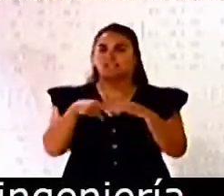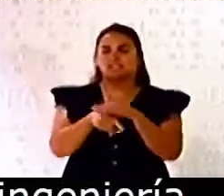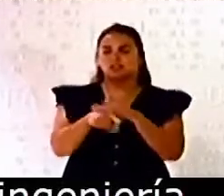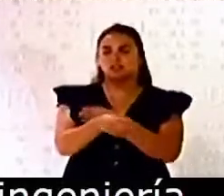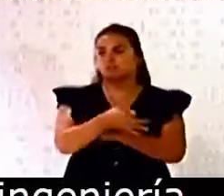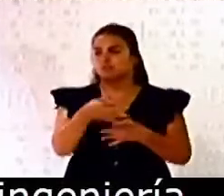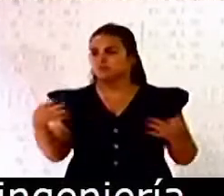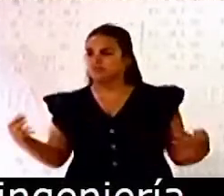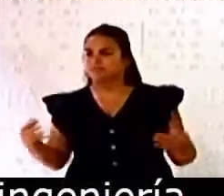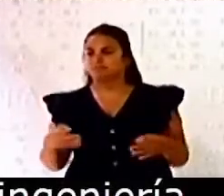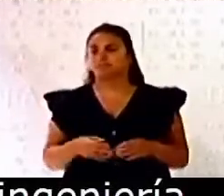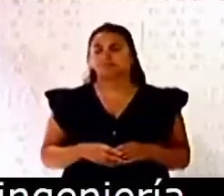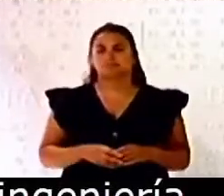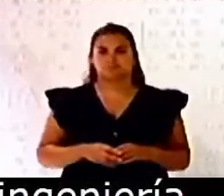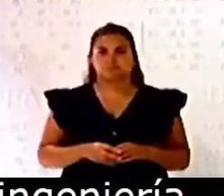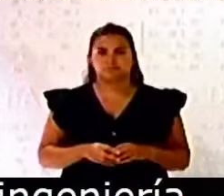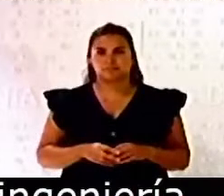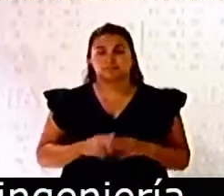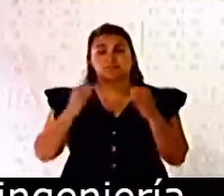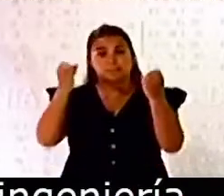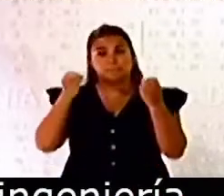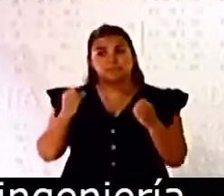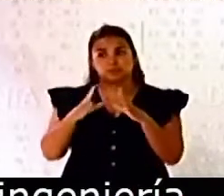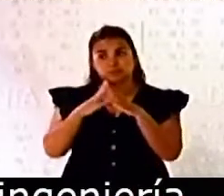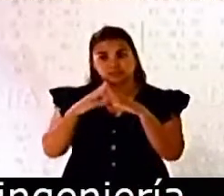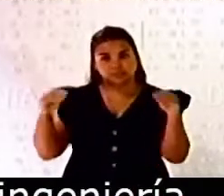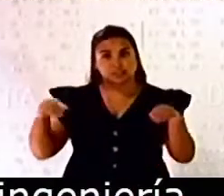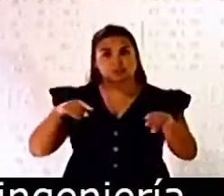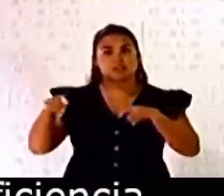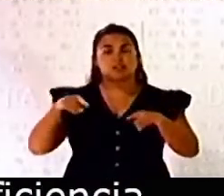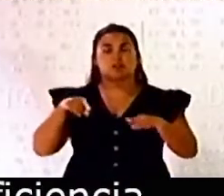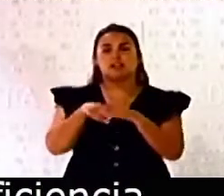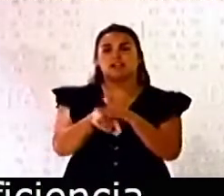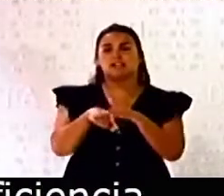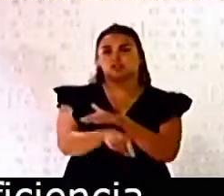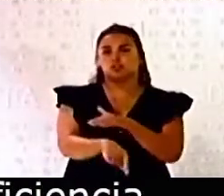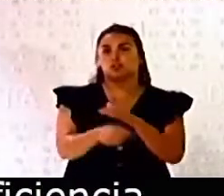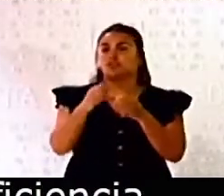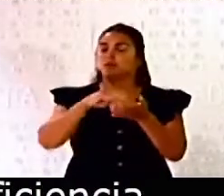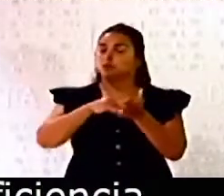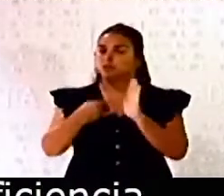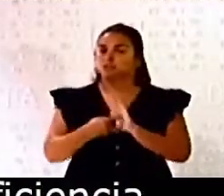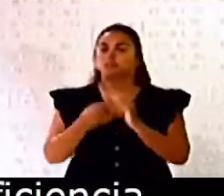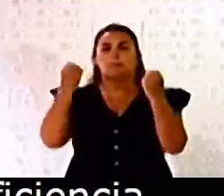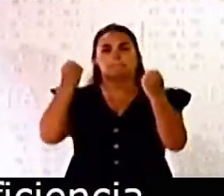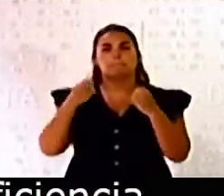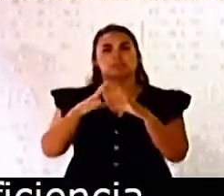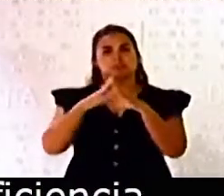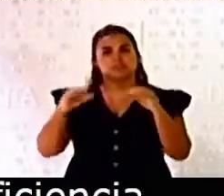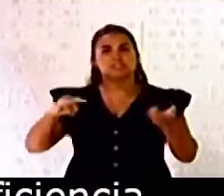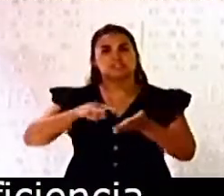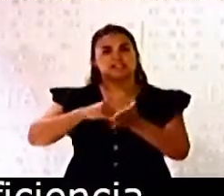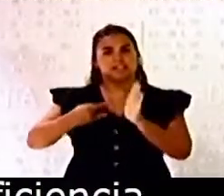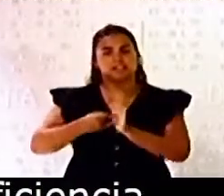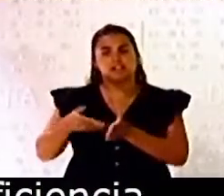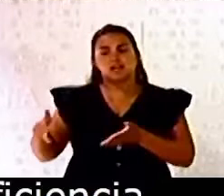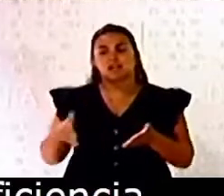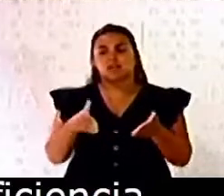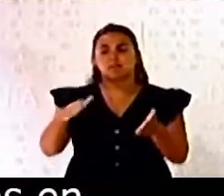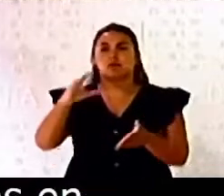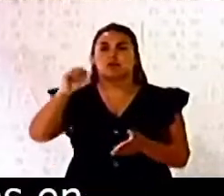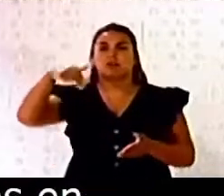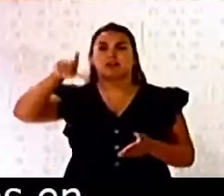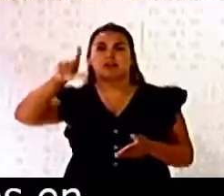Eficiencia Energética, el máster universitario en Dirección y Gestión de Proyectos, el máster universitario en Ingeniería de Caminos, Canales y